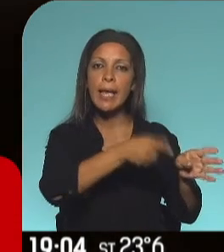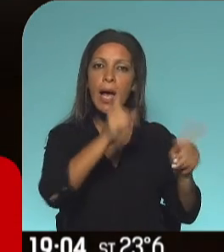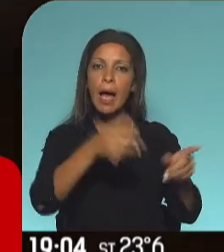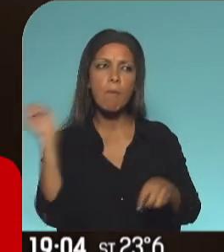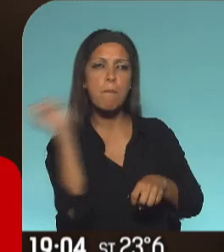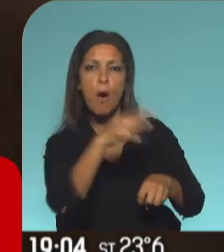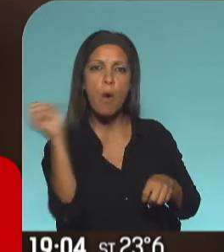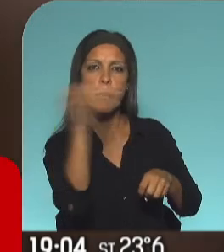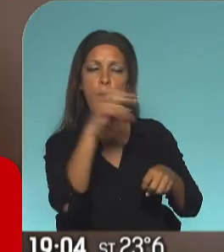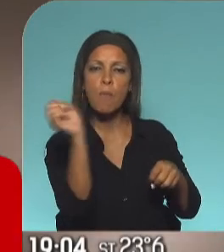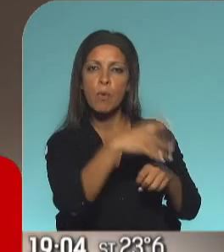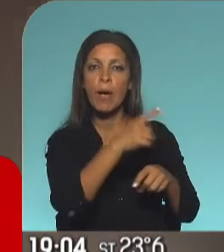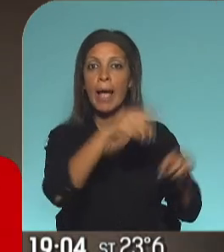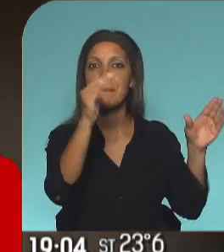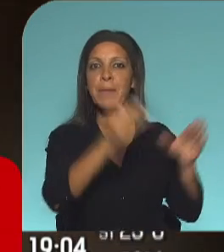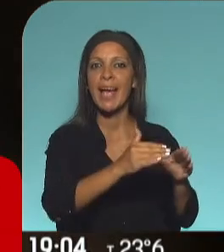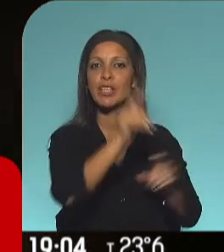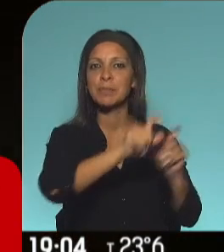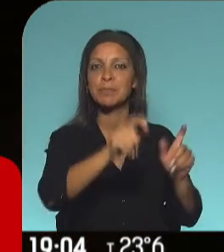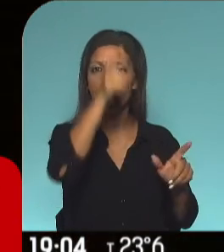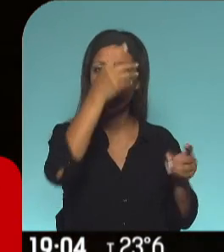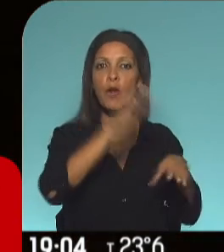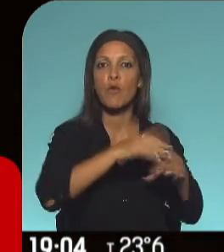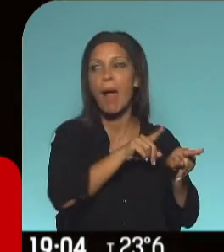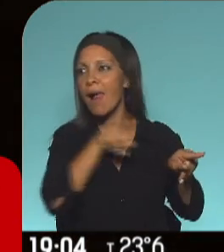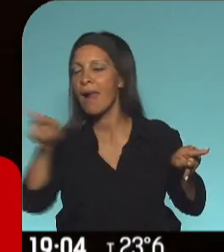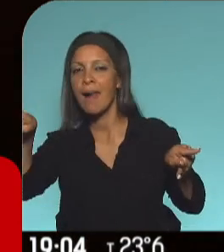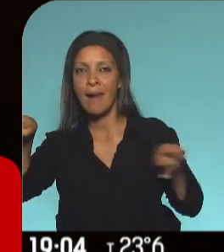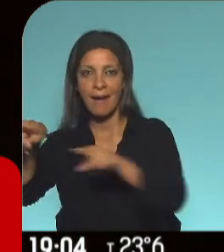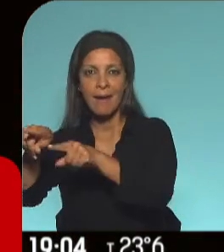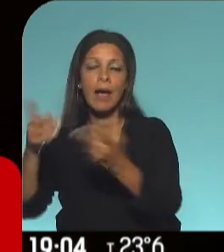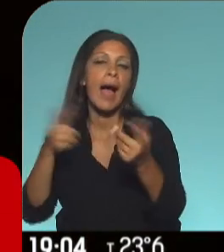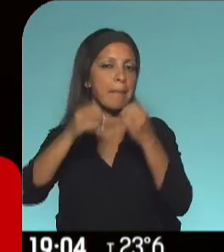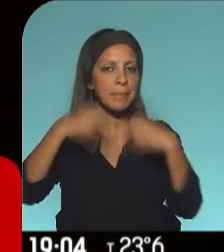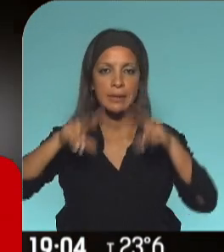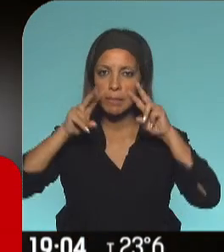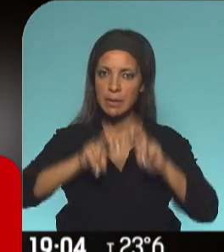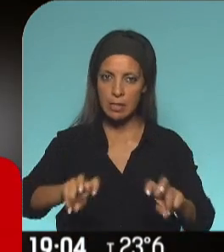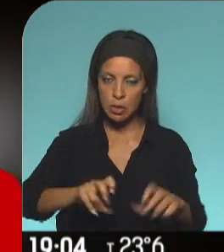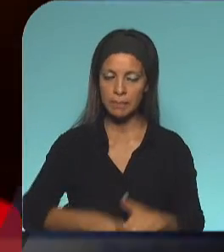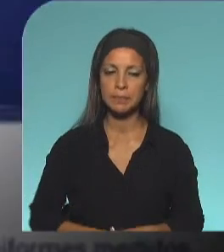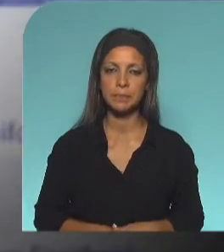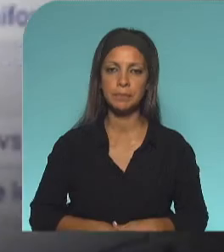menos personal policial, naturalmente. Comienza una investigación, de la cual estaremos dando parte, obviamente.